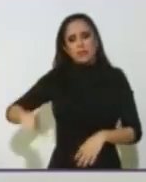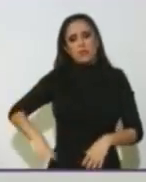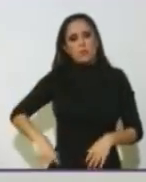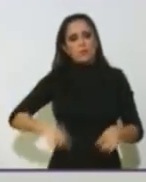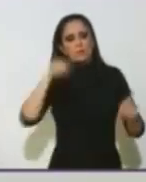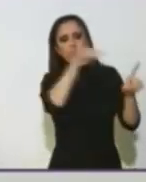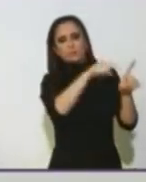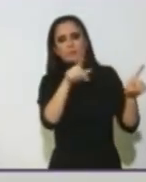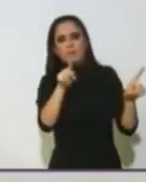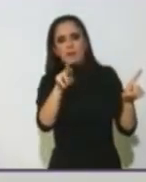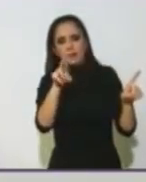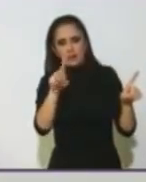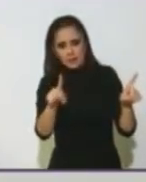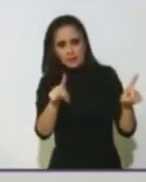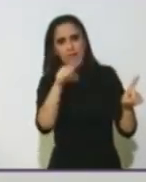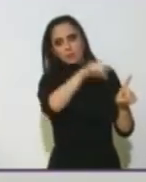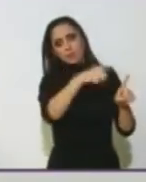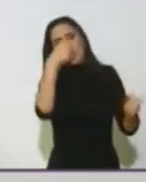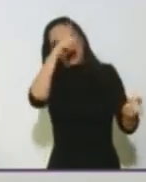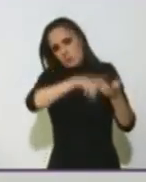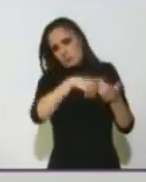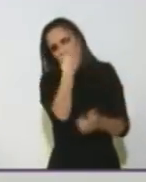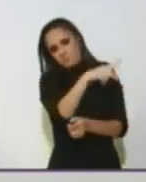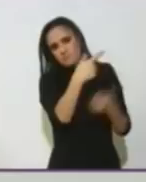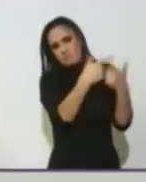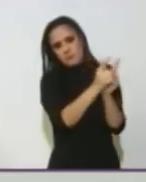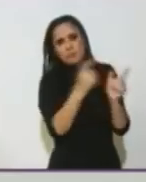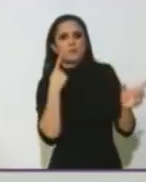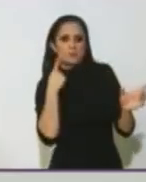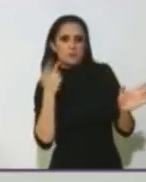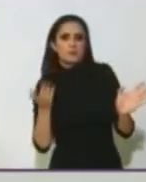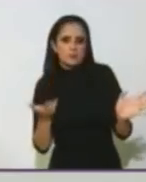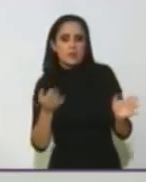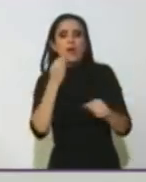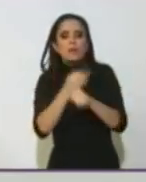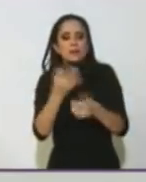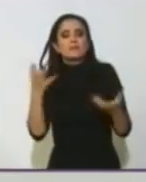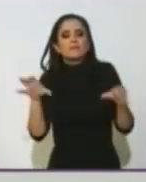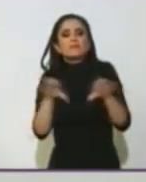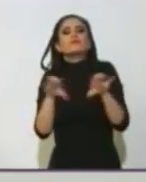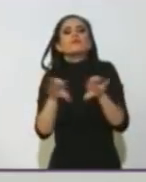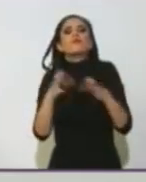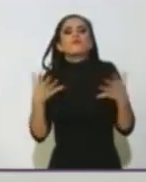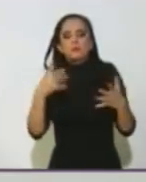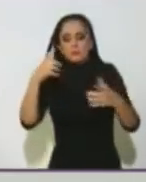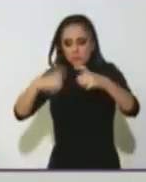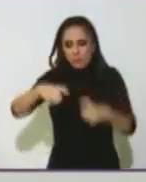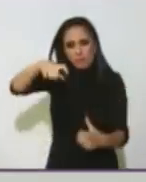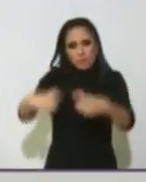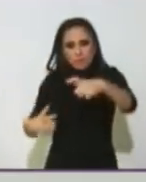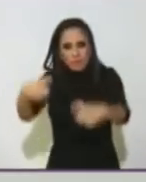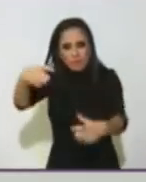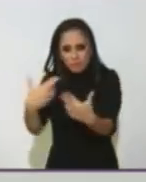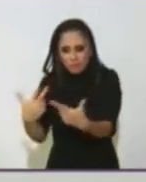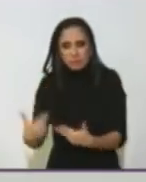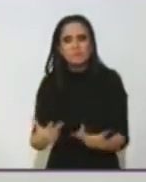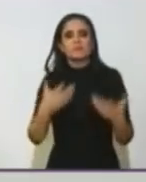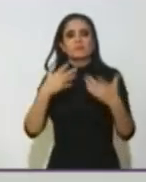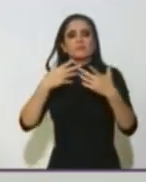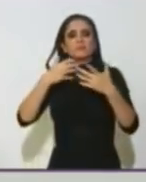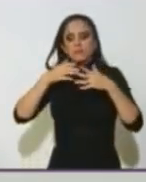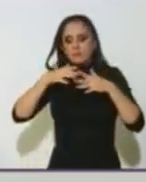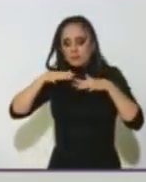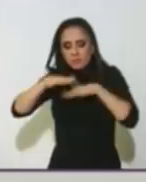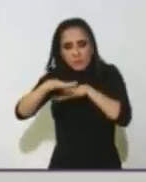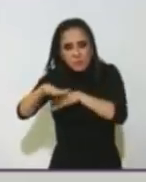y éste tocó en algún sentido a ver cómo debemos de enfrentar esto que son los baches que es de inseguridad que es de estar en un